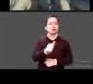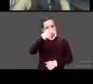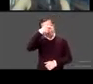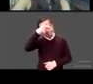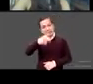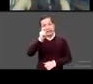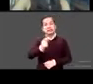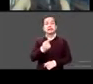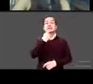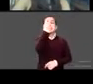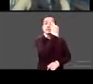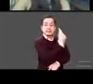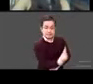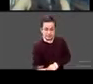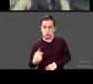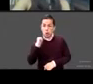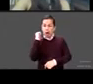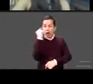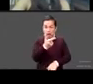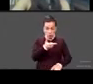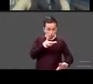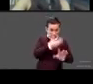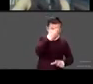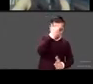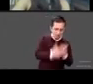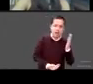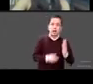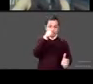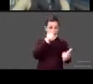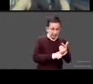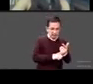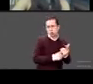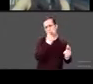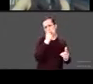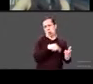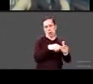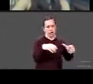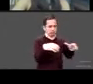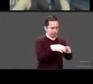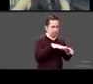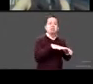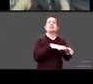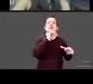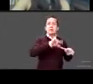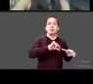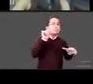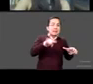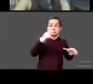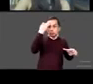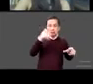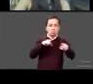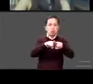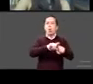violencia, sufren de otras formas de violencia en otros entornos, y no solamente en uno, sino en más de